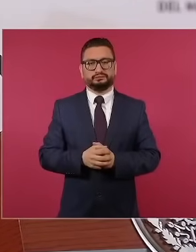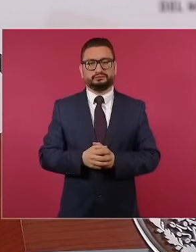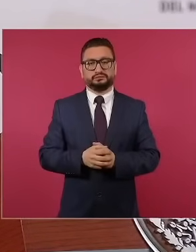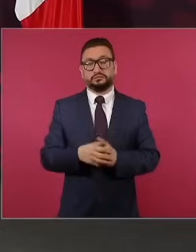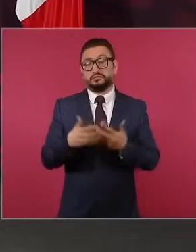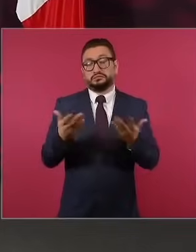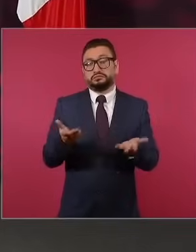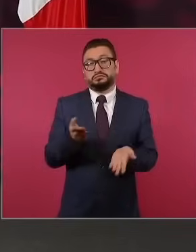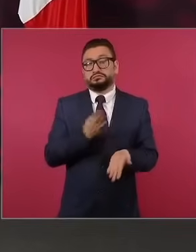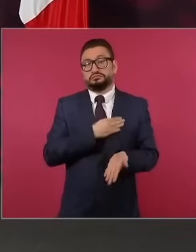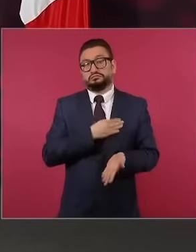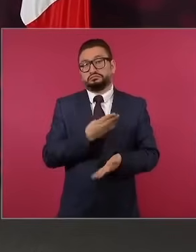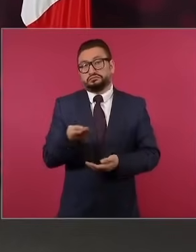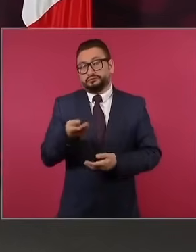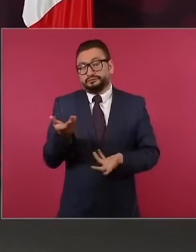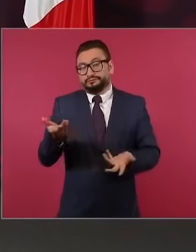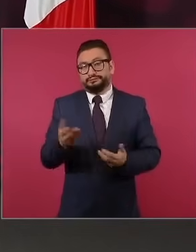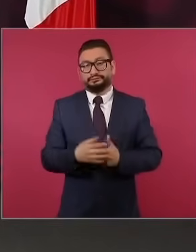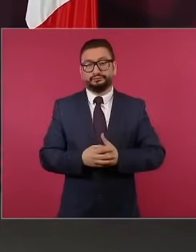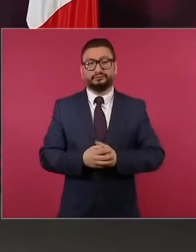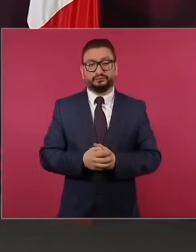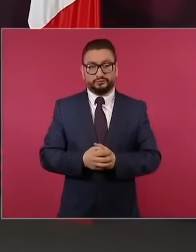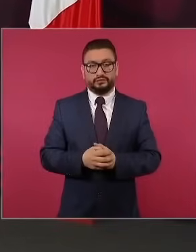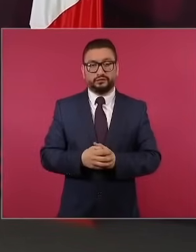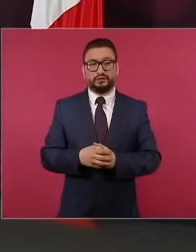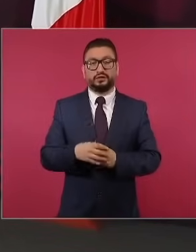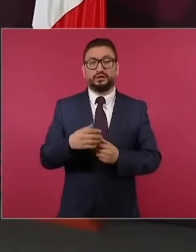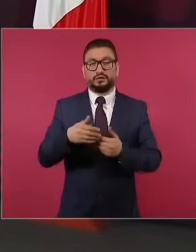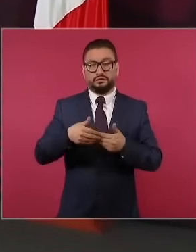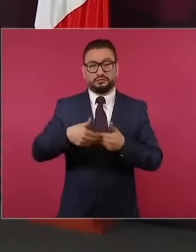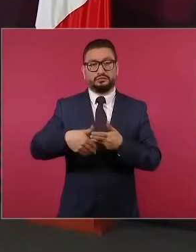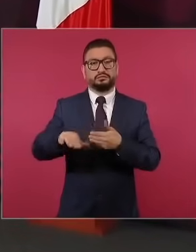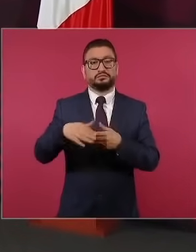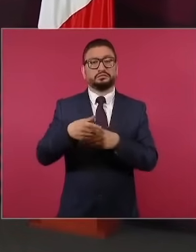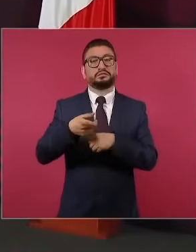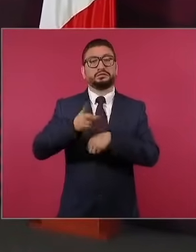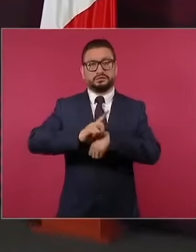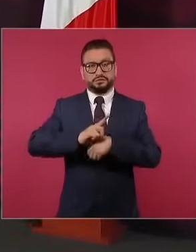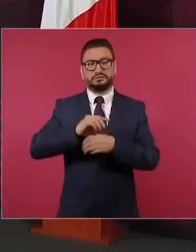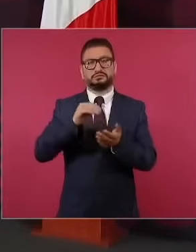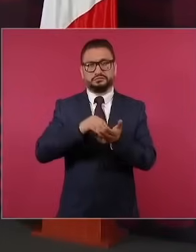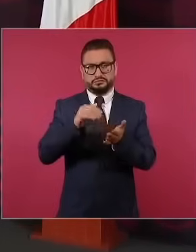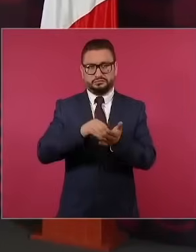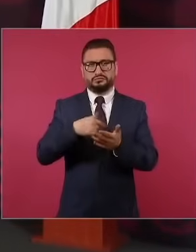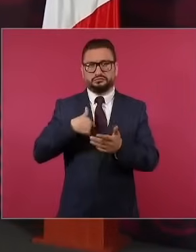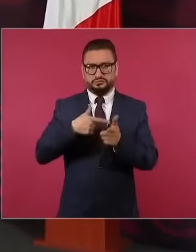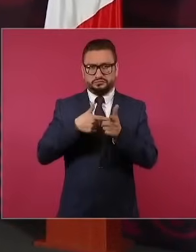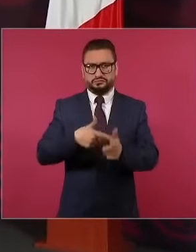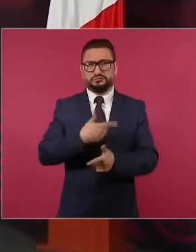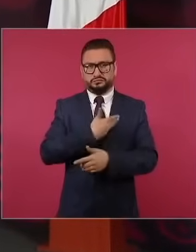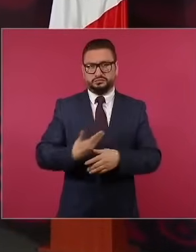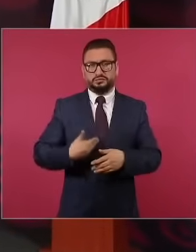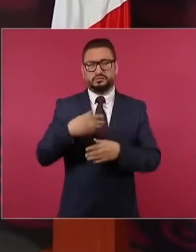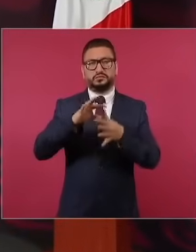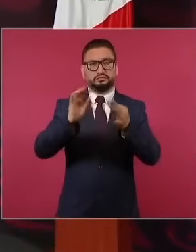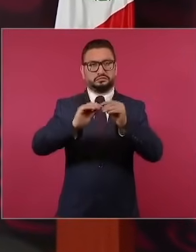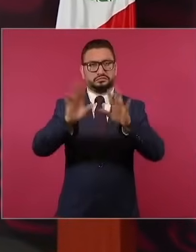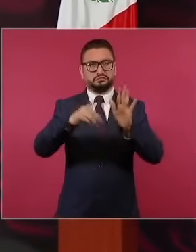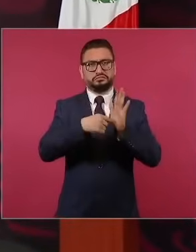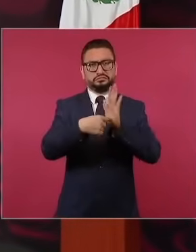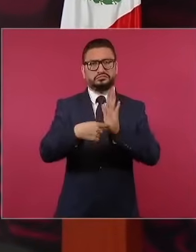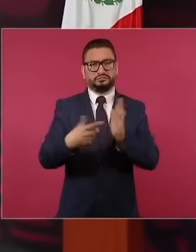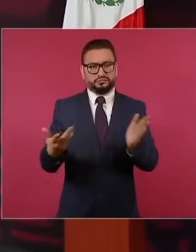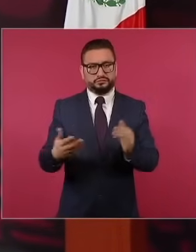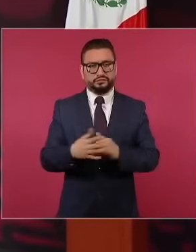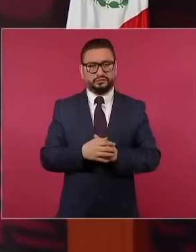qué bueno que tenemos unos días ¿sí?, todavía para aclarar todo esto.